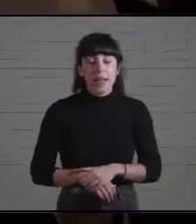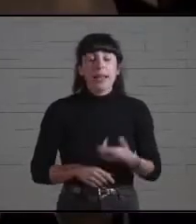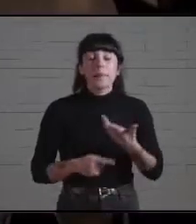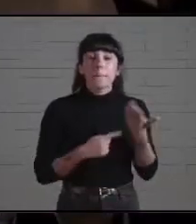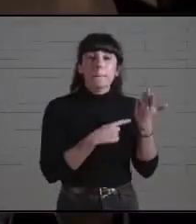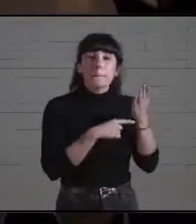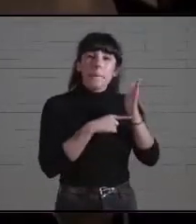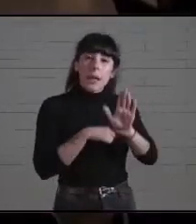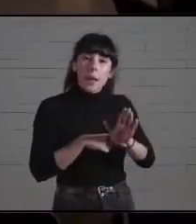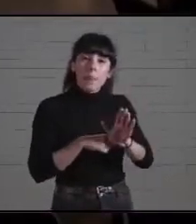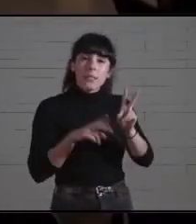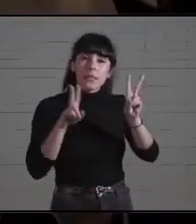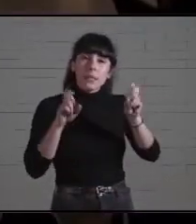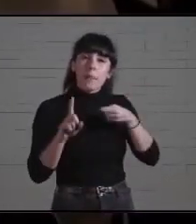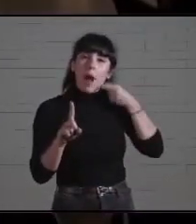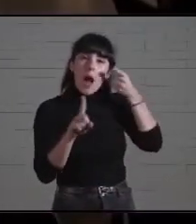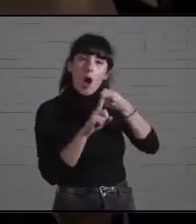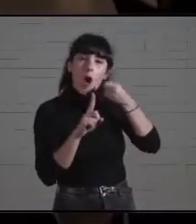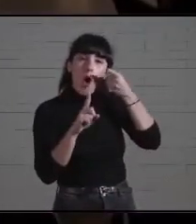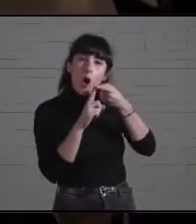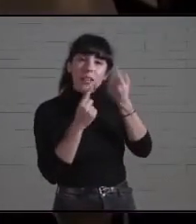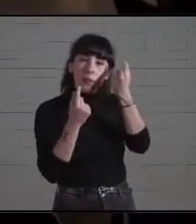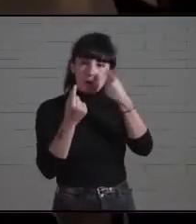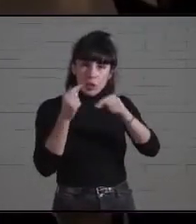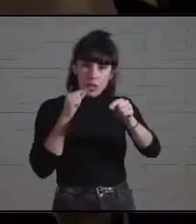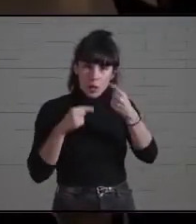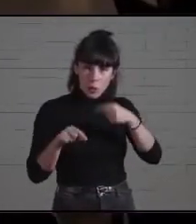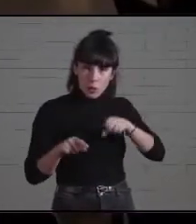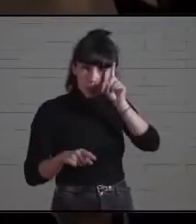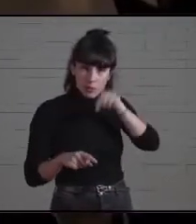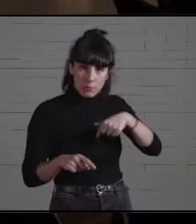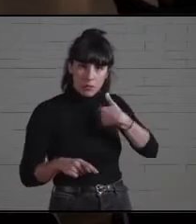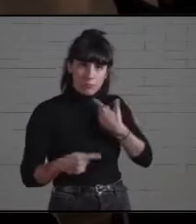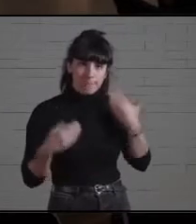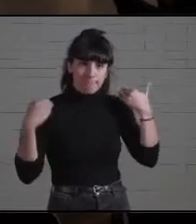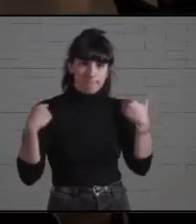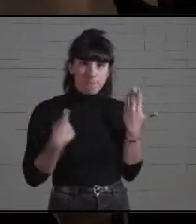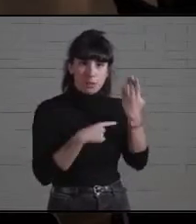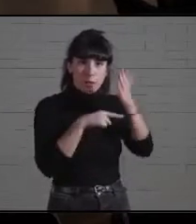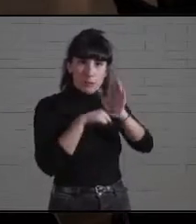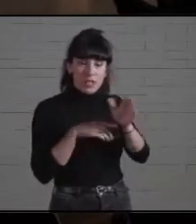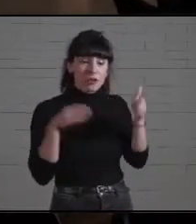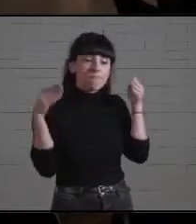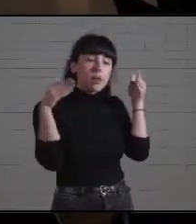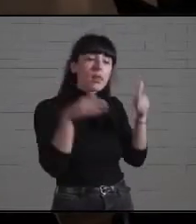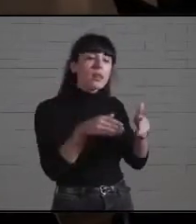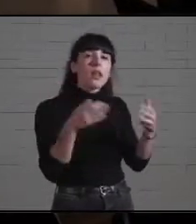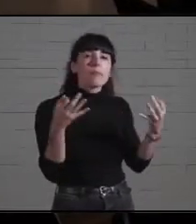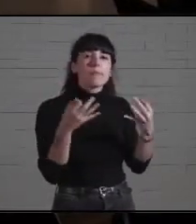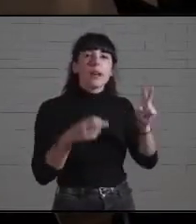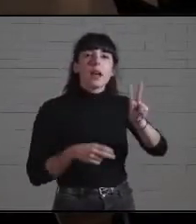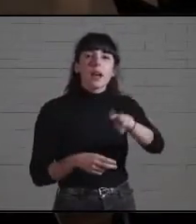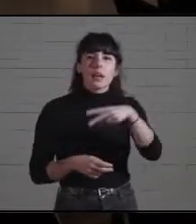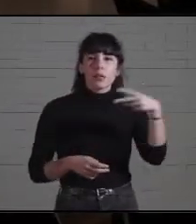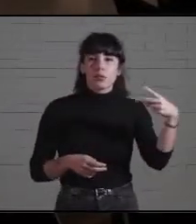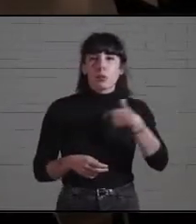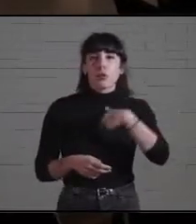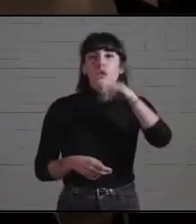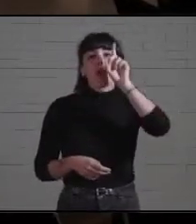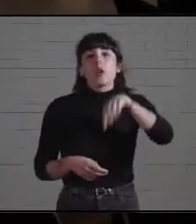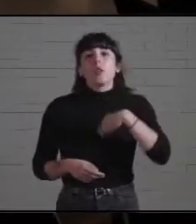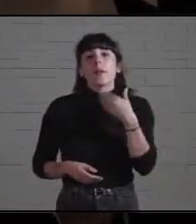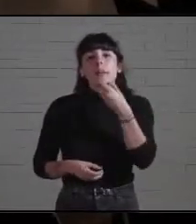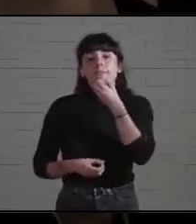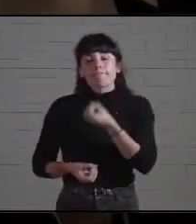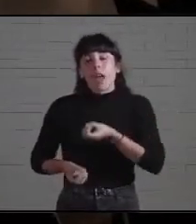Presentar brevemente los objetivos y la encuesta. Me voy a centrar sobre todo en los resultados, pero también voy a hablar brevemente sobre